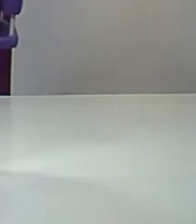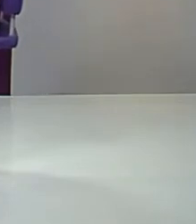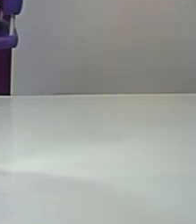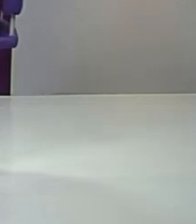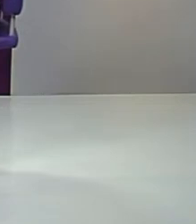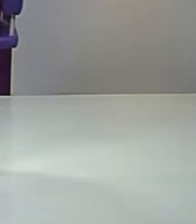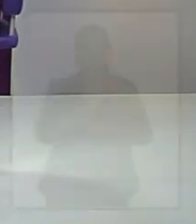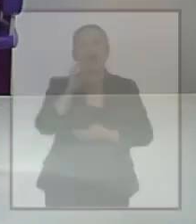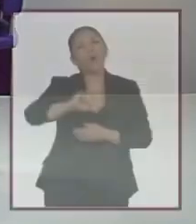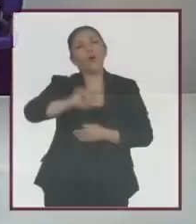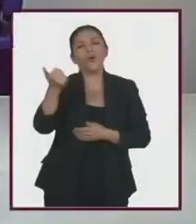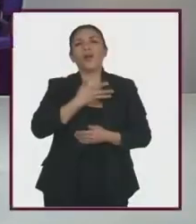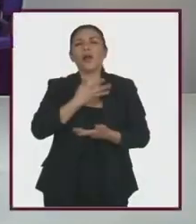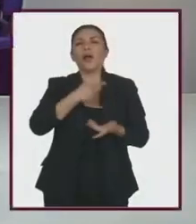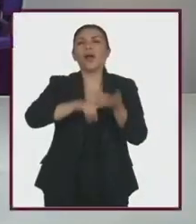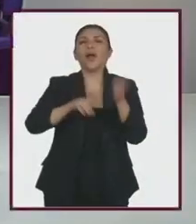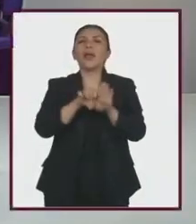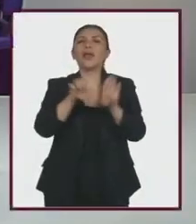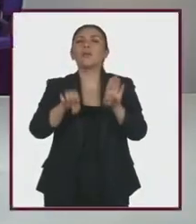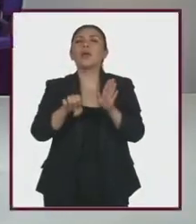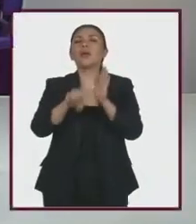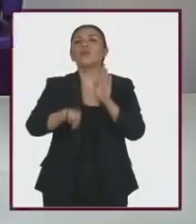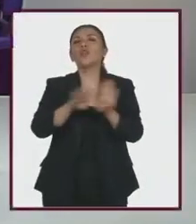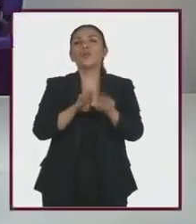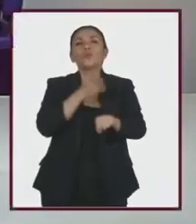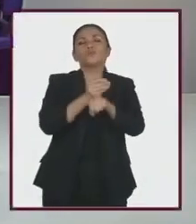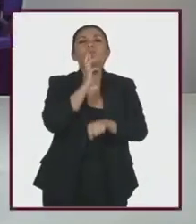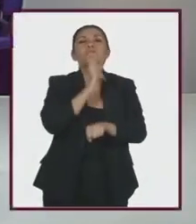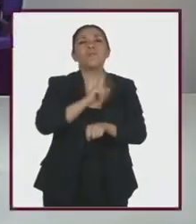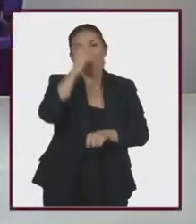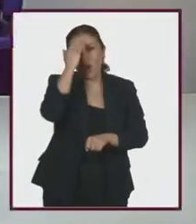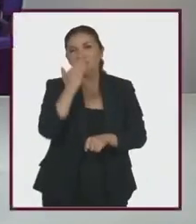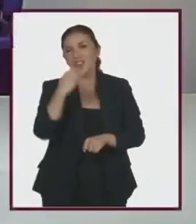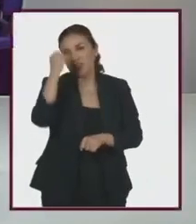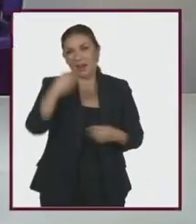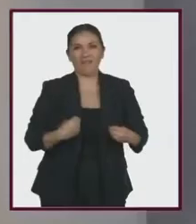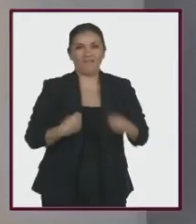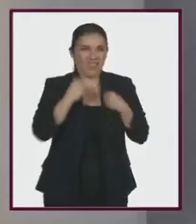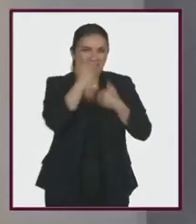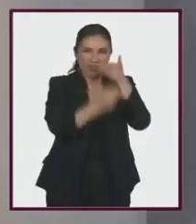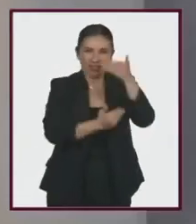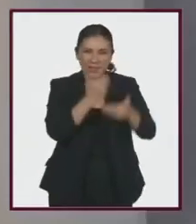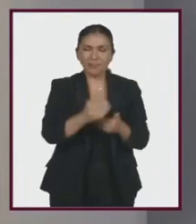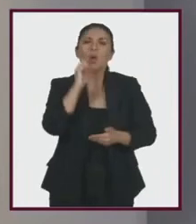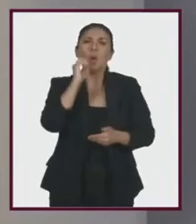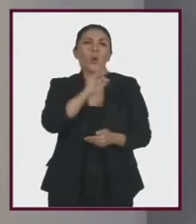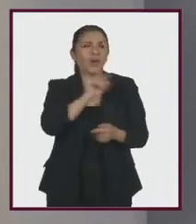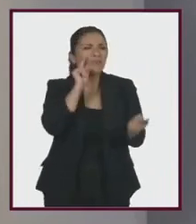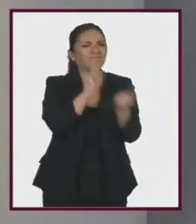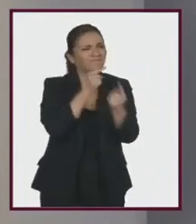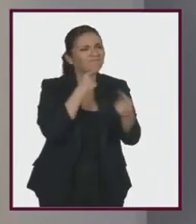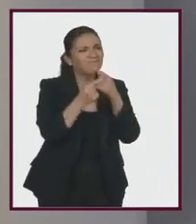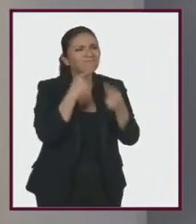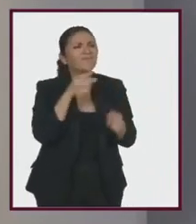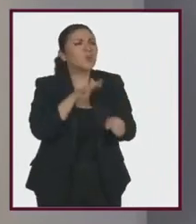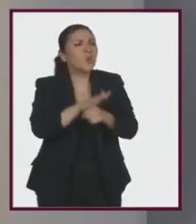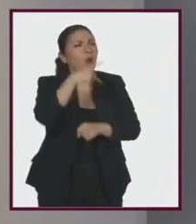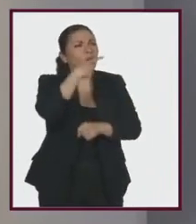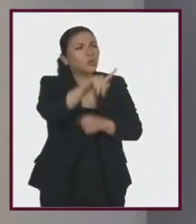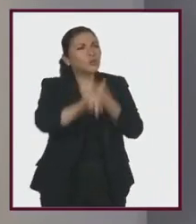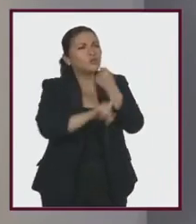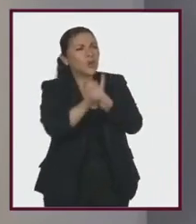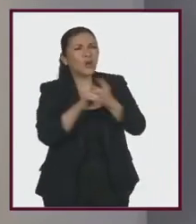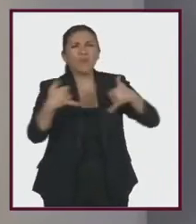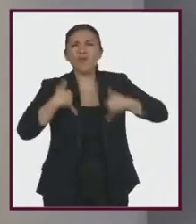ya habían ido teniendo como de mejoras de habilidades para la vida. Poder dialogar acerca de las dificultades que tienen los